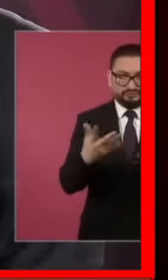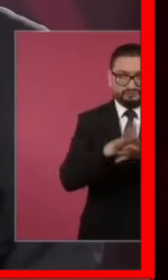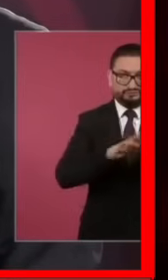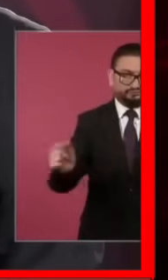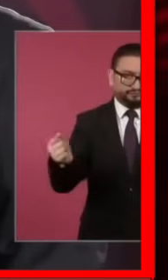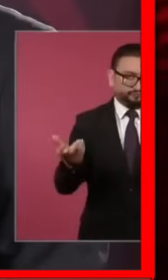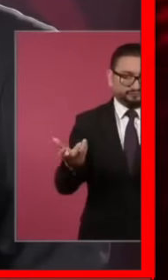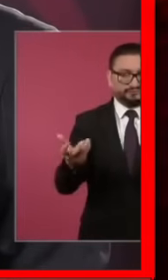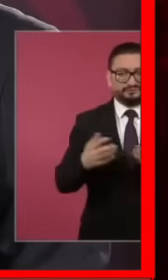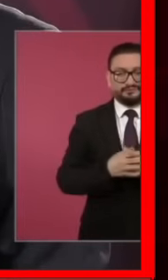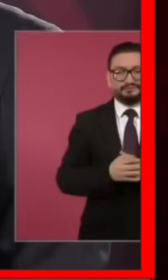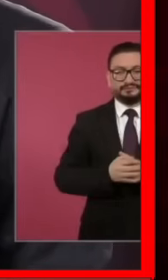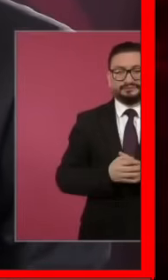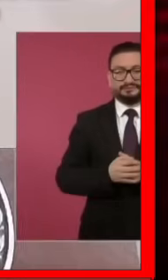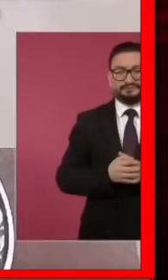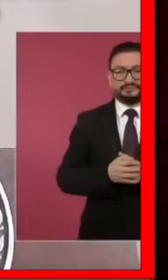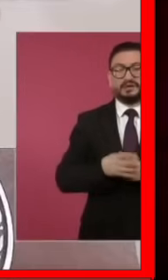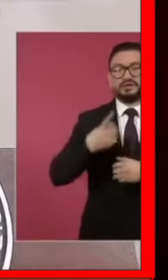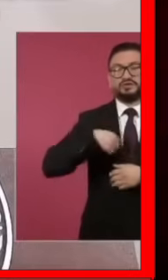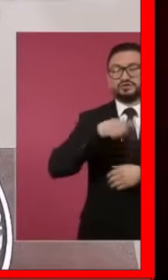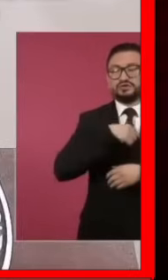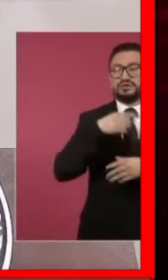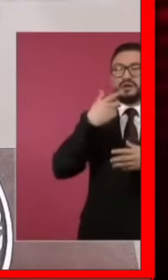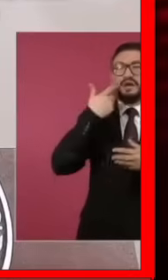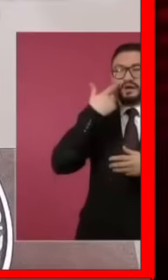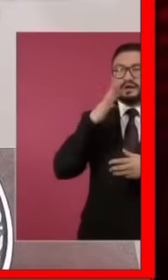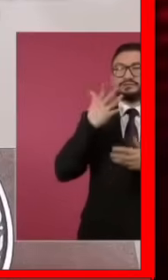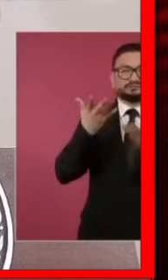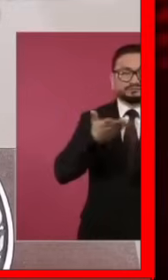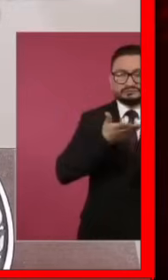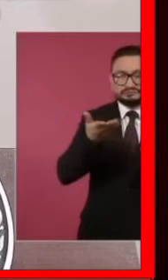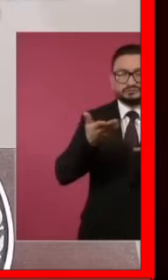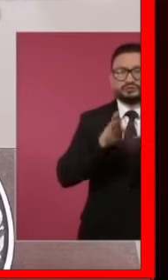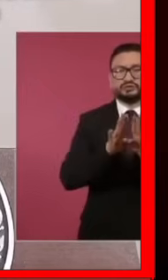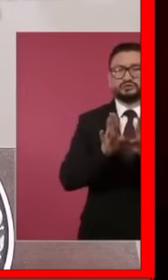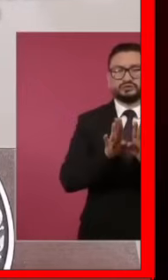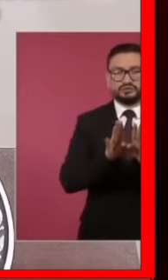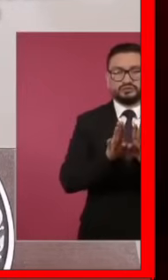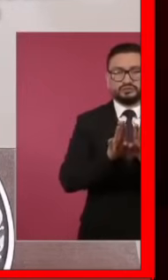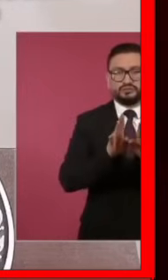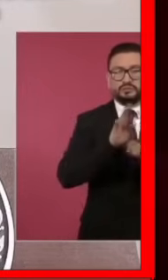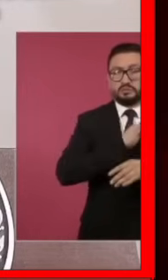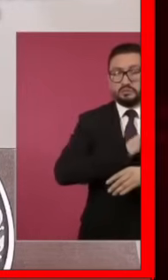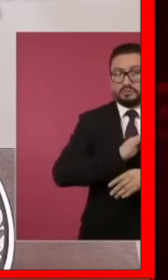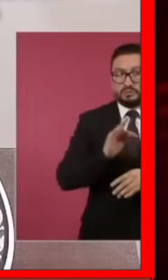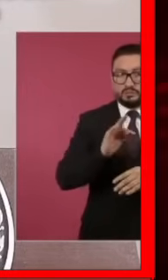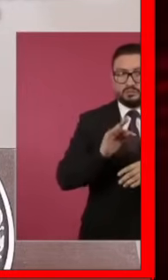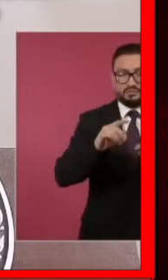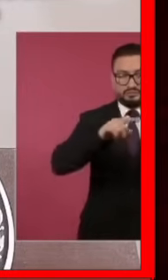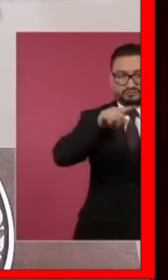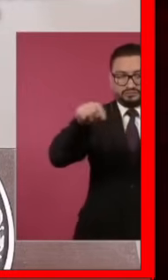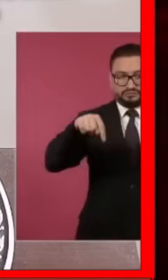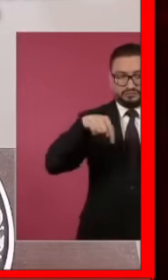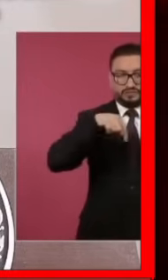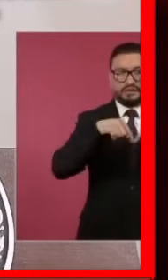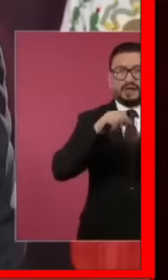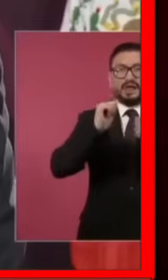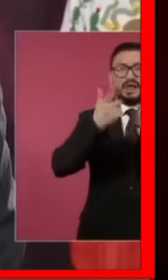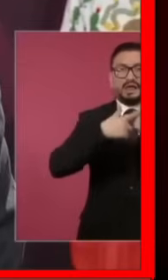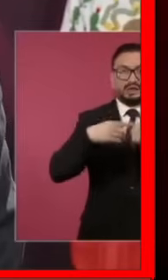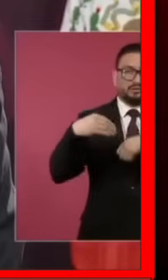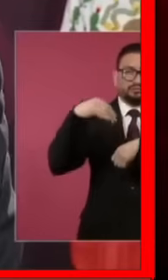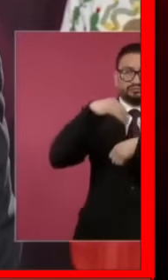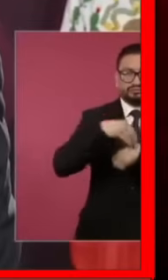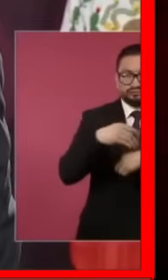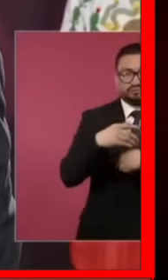esa área, aquí vamos a ver si se podía poner algo ecológico,